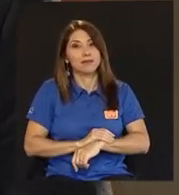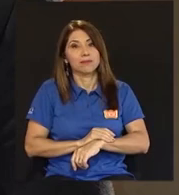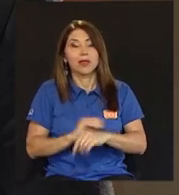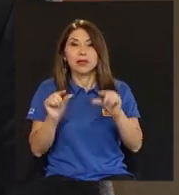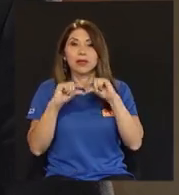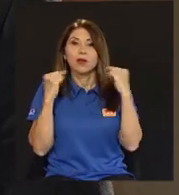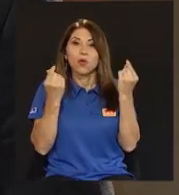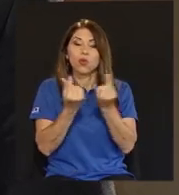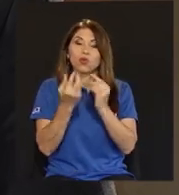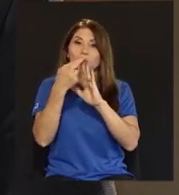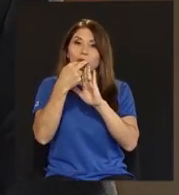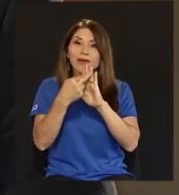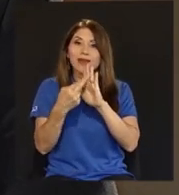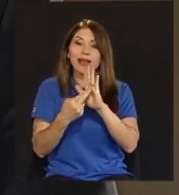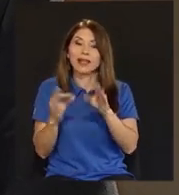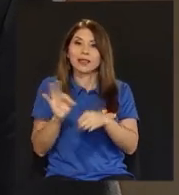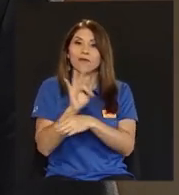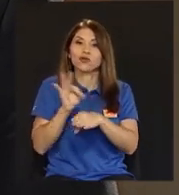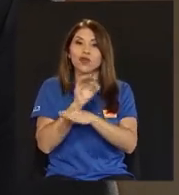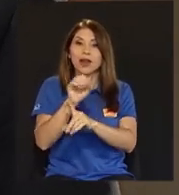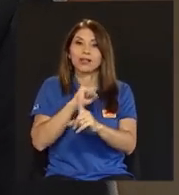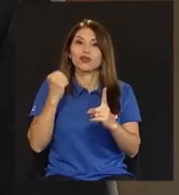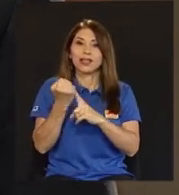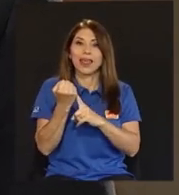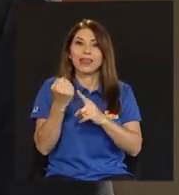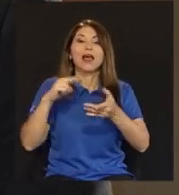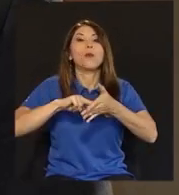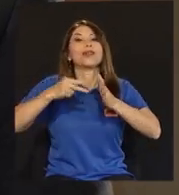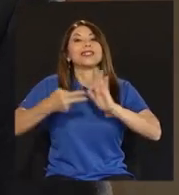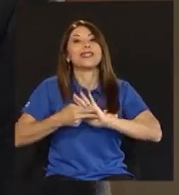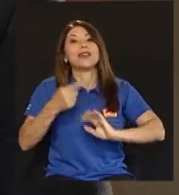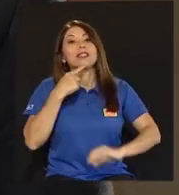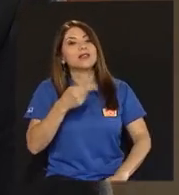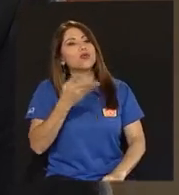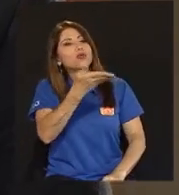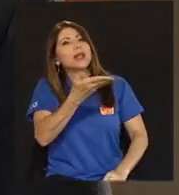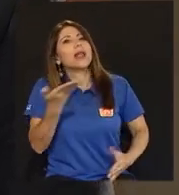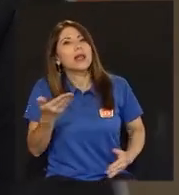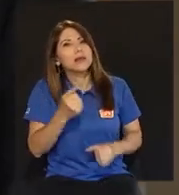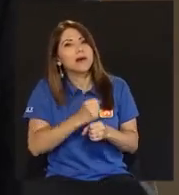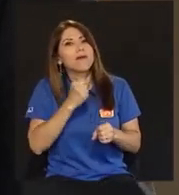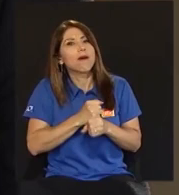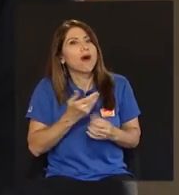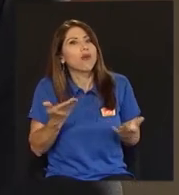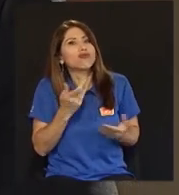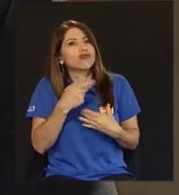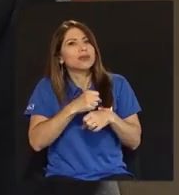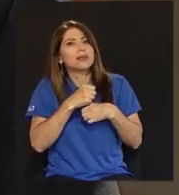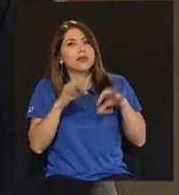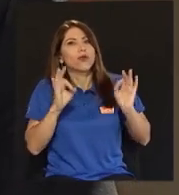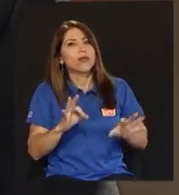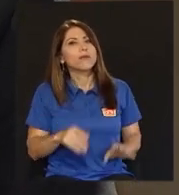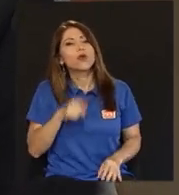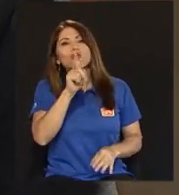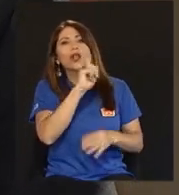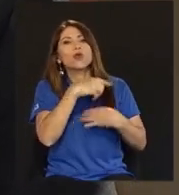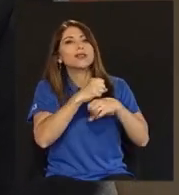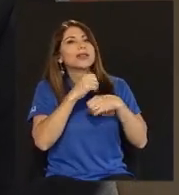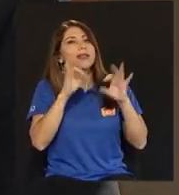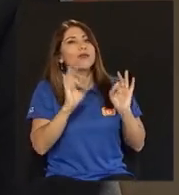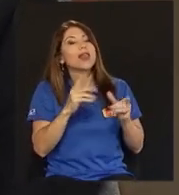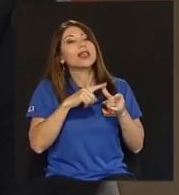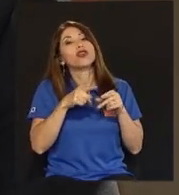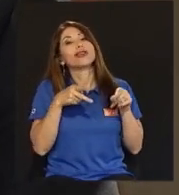que la sociedad funciona, porque le está diciendo, oye, señor, usted básicamente no está haciendo bien su trabajo y como no lo está haciendo bien, vamos a buscar a otra